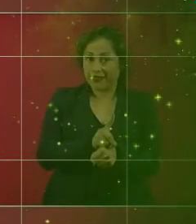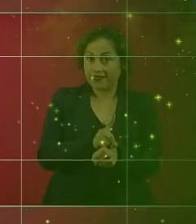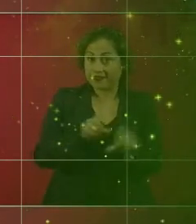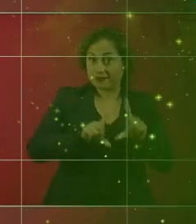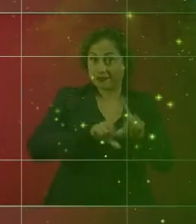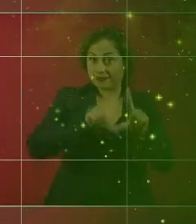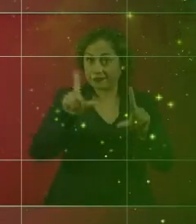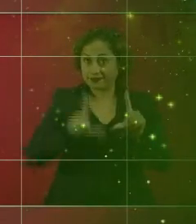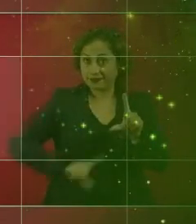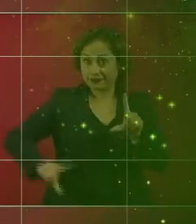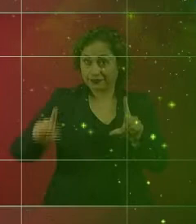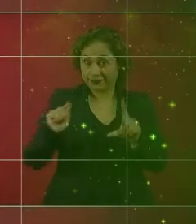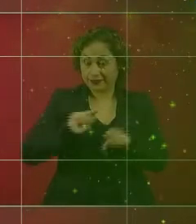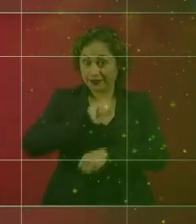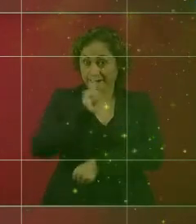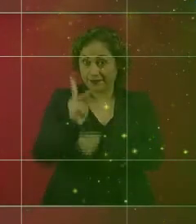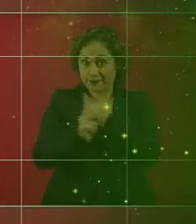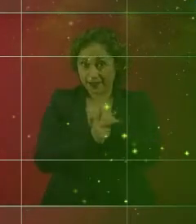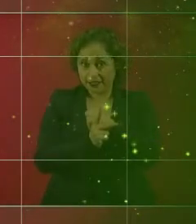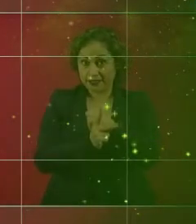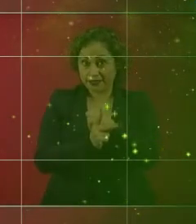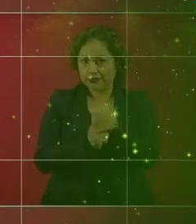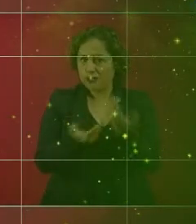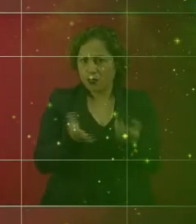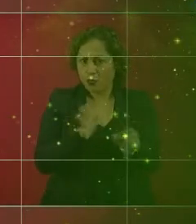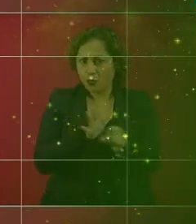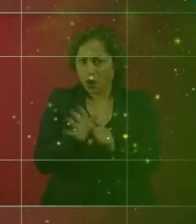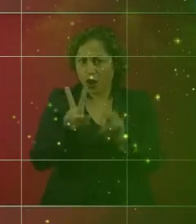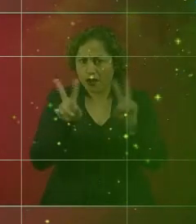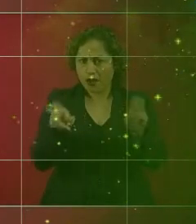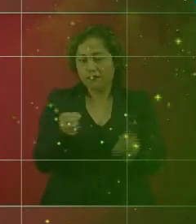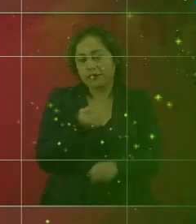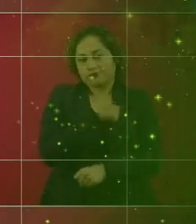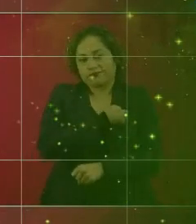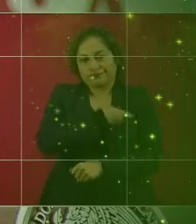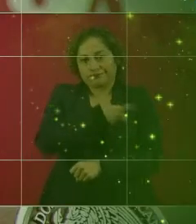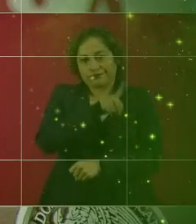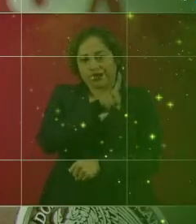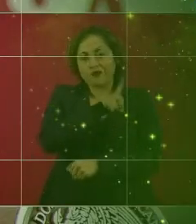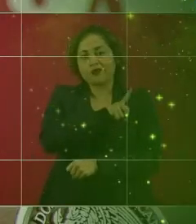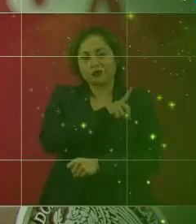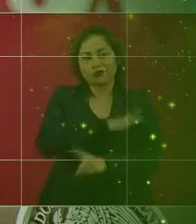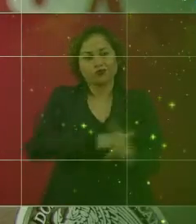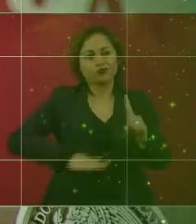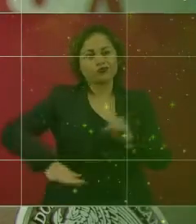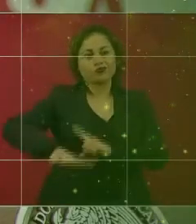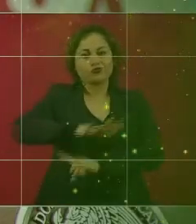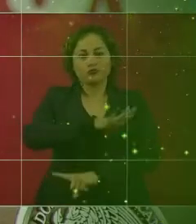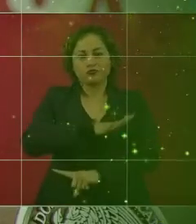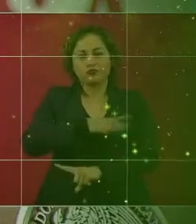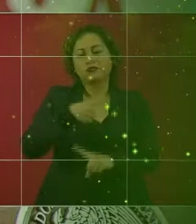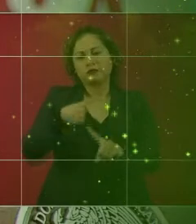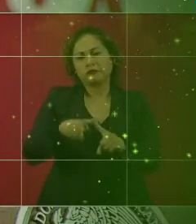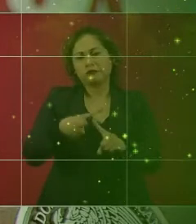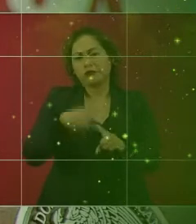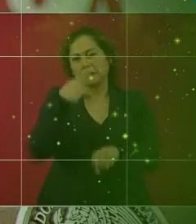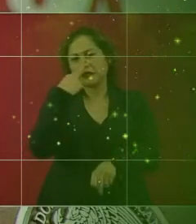nacional, se trata de la salud pública, pues corresponde al gobierno